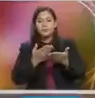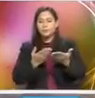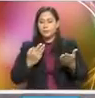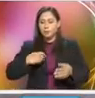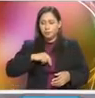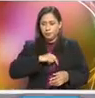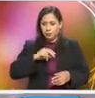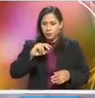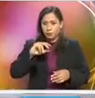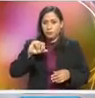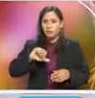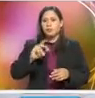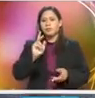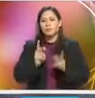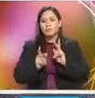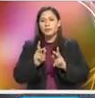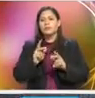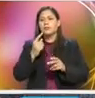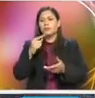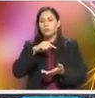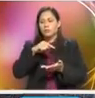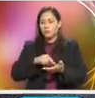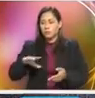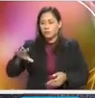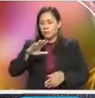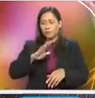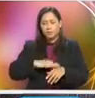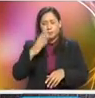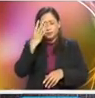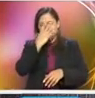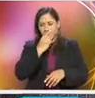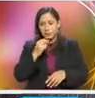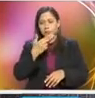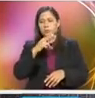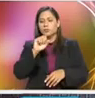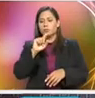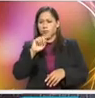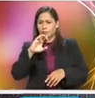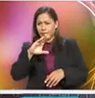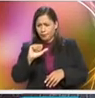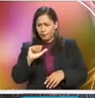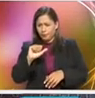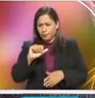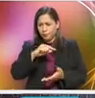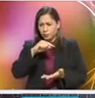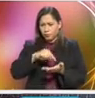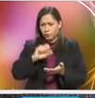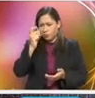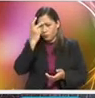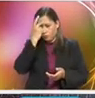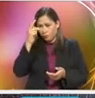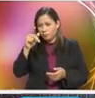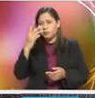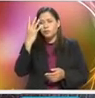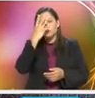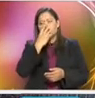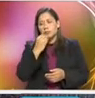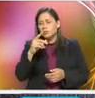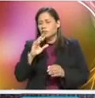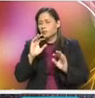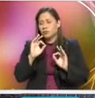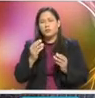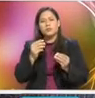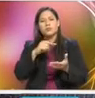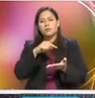a hablar de una de las regiones más hermosas de México, la Huasteca, que es zona de enormes bellezas naturales y